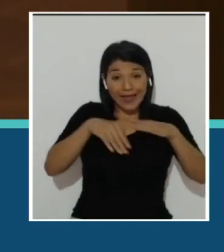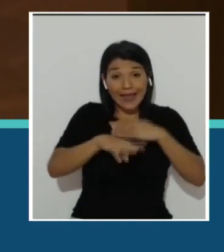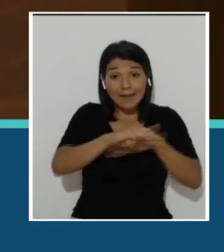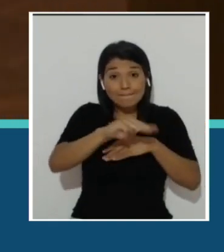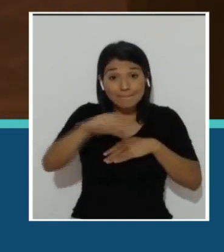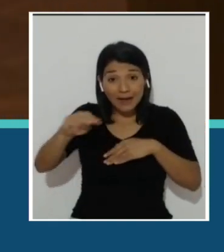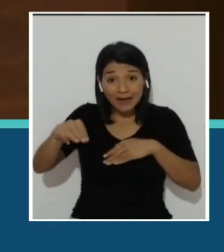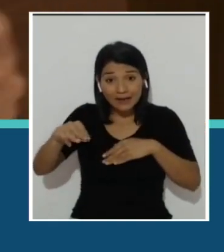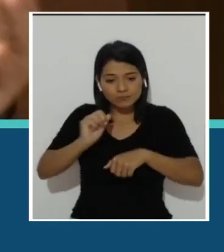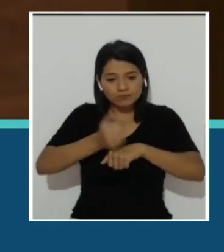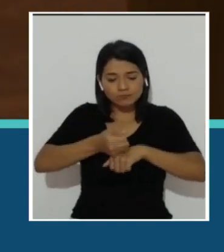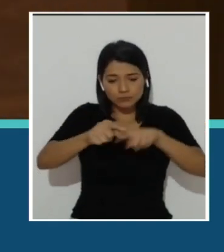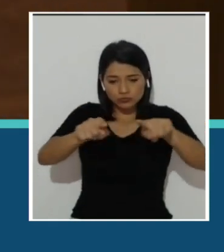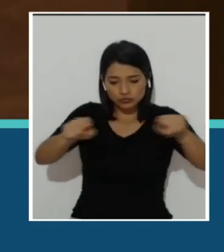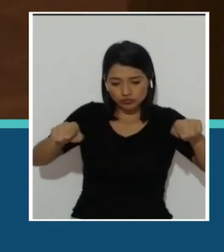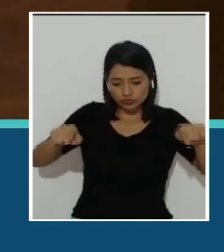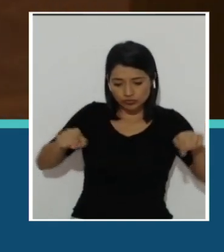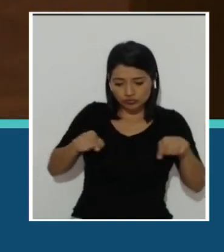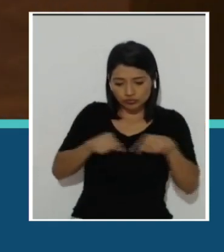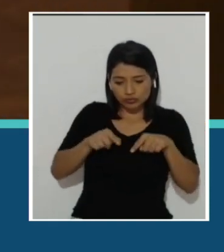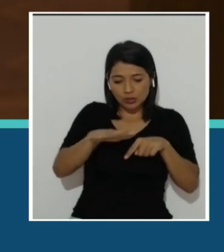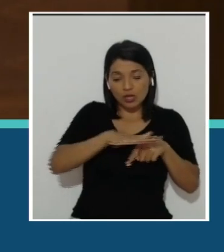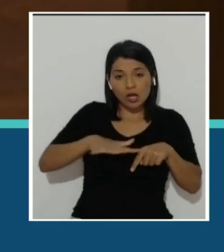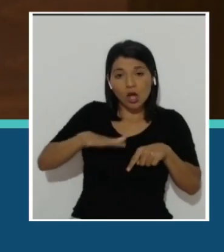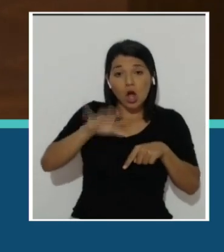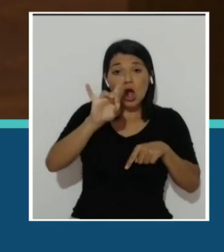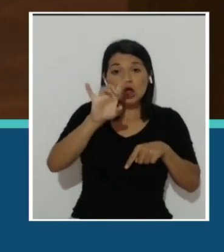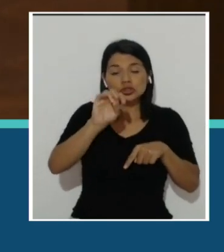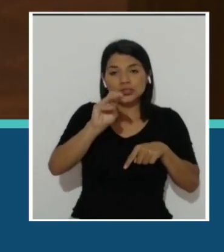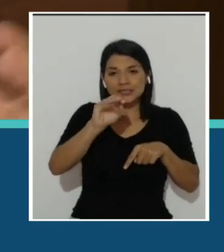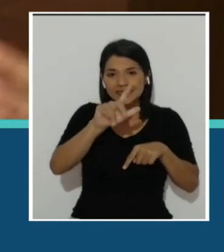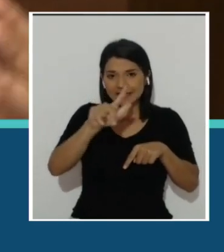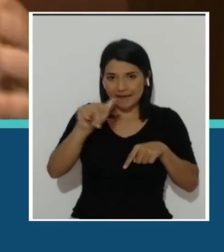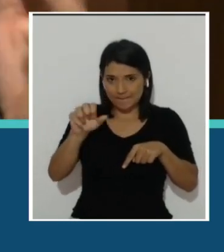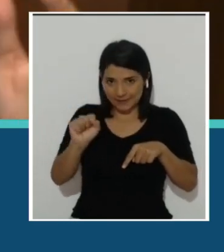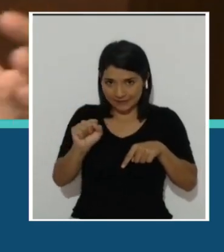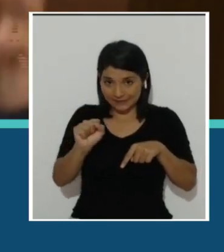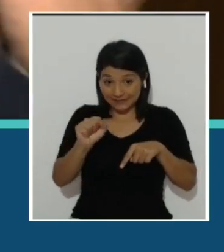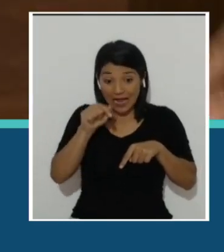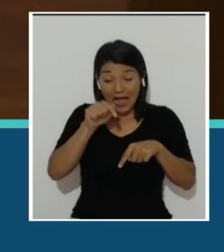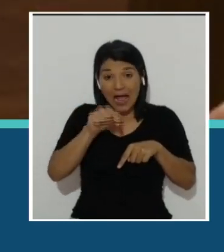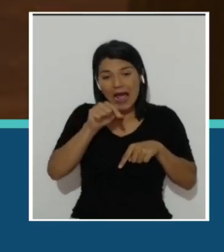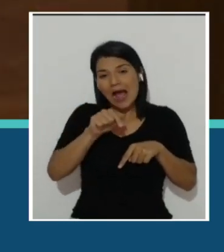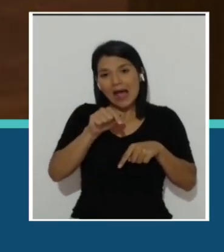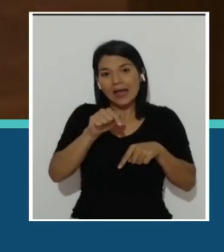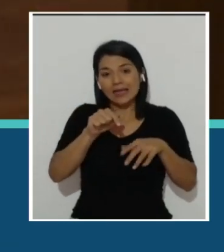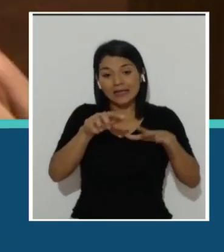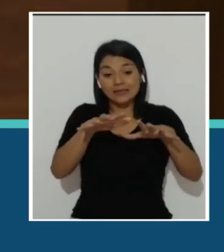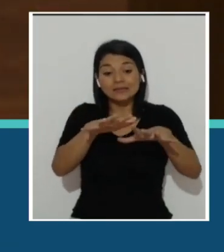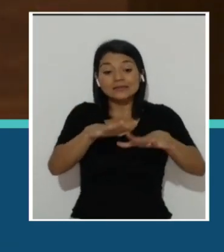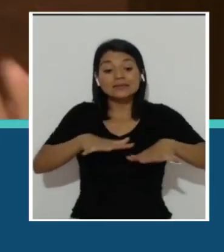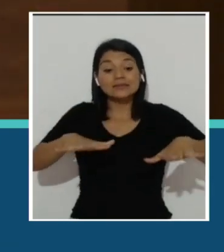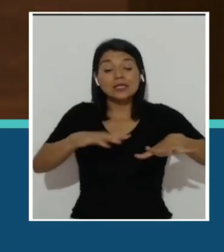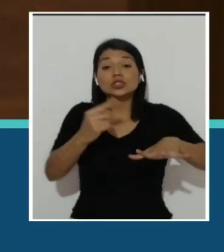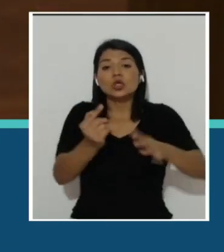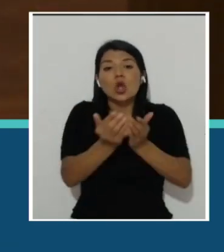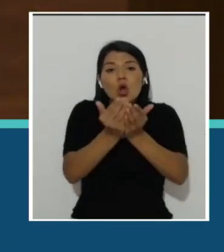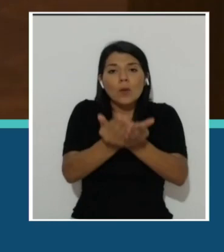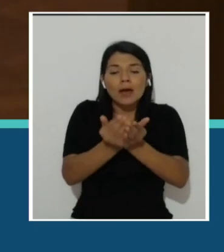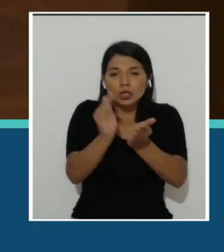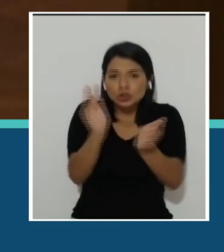esas 80 millas, dentro de esas 80 millas no podrán estar los barcos industriales pesqueros, los grandotes, pero sí va a